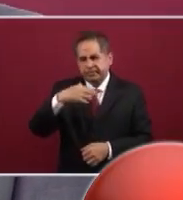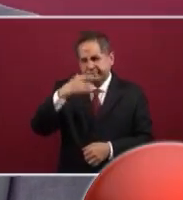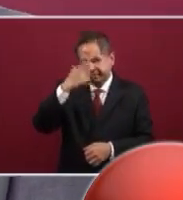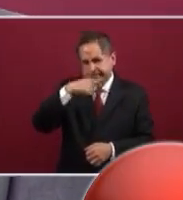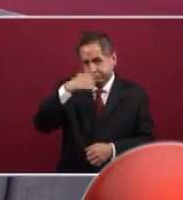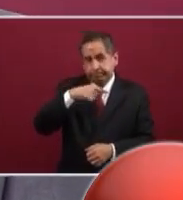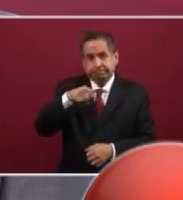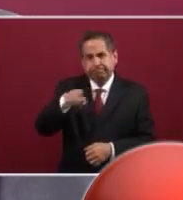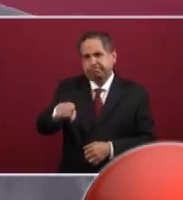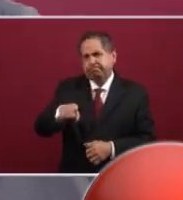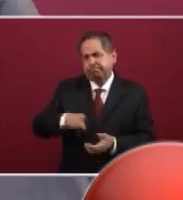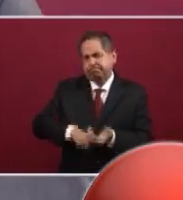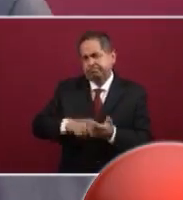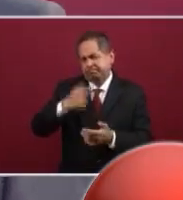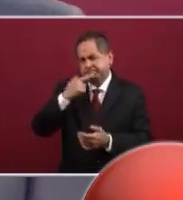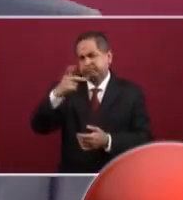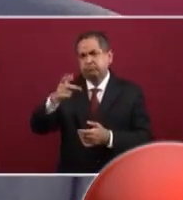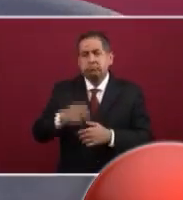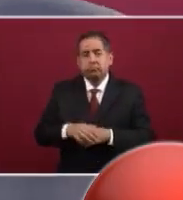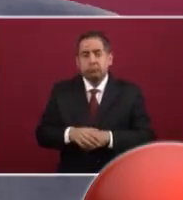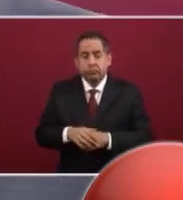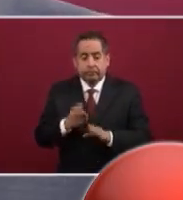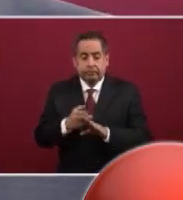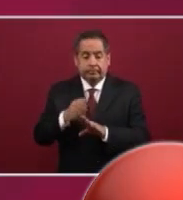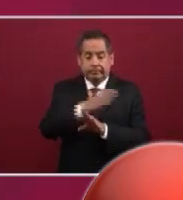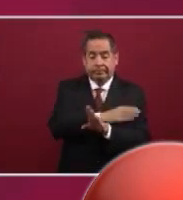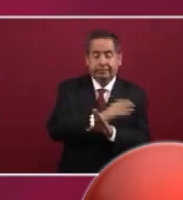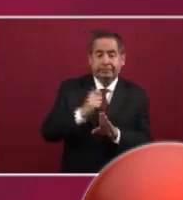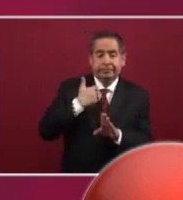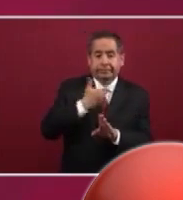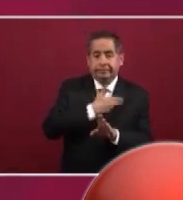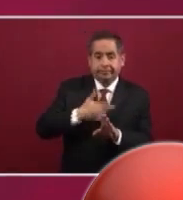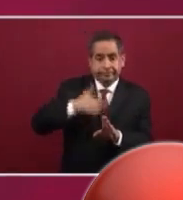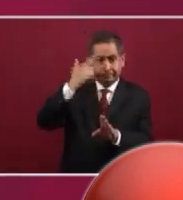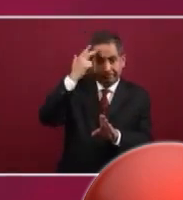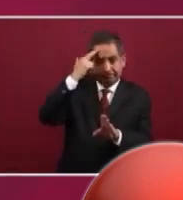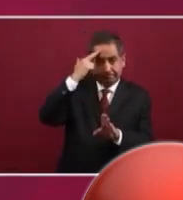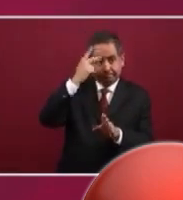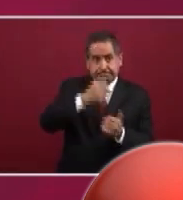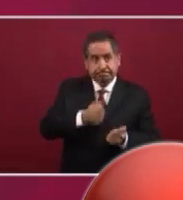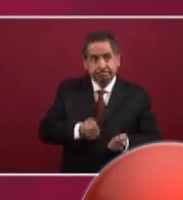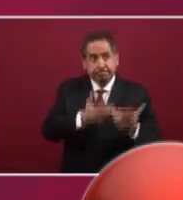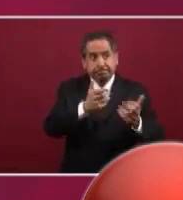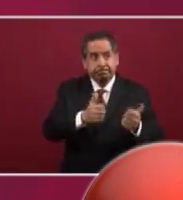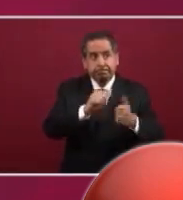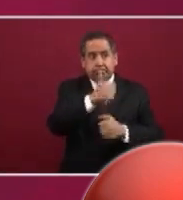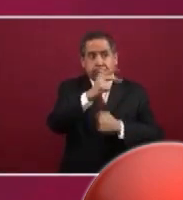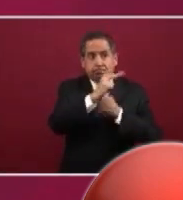recuperó lo que había entregado Porfirio Díaz a extranjeros